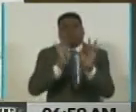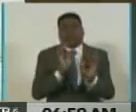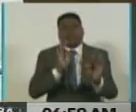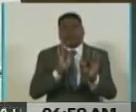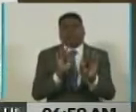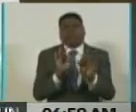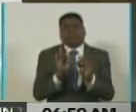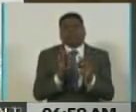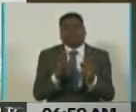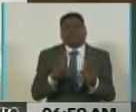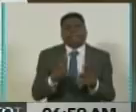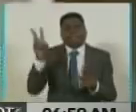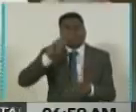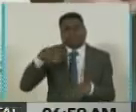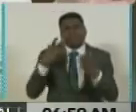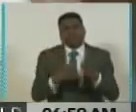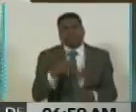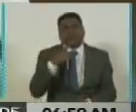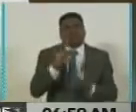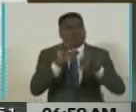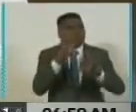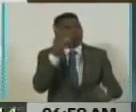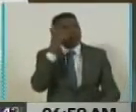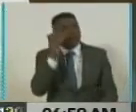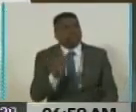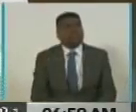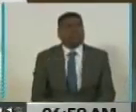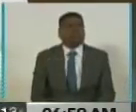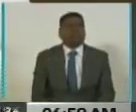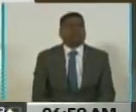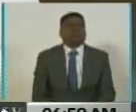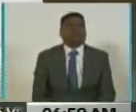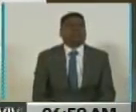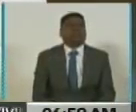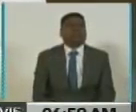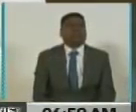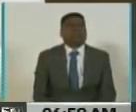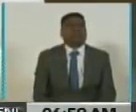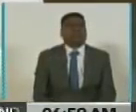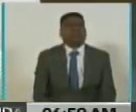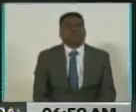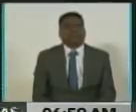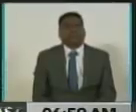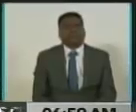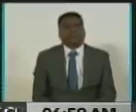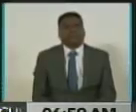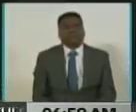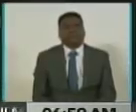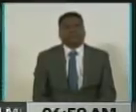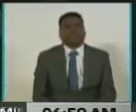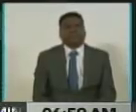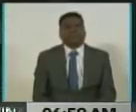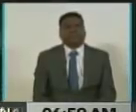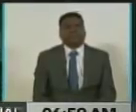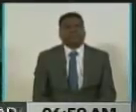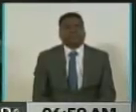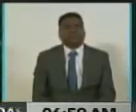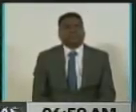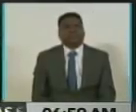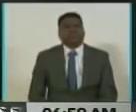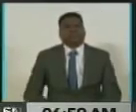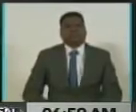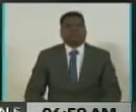todos los venezolanos, lo decía uh-huh. Ernesto Samper. Vamos a escucharlo para poder hacer el análisis con usted. ¿Avanza o no el diálogo